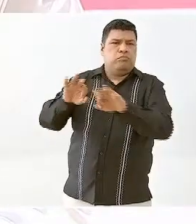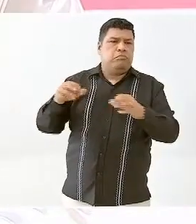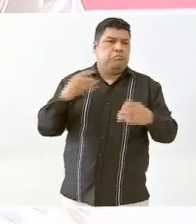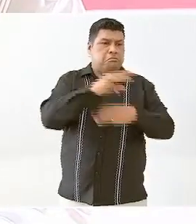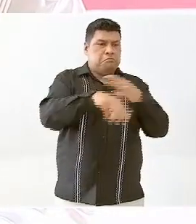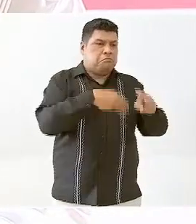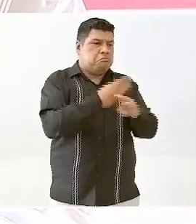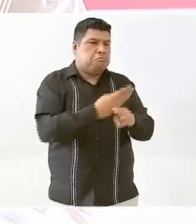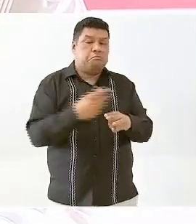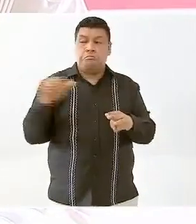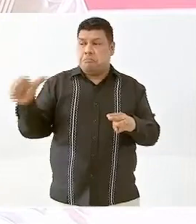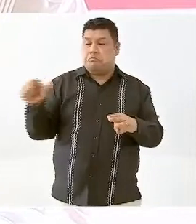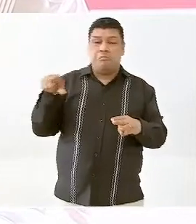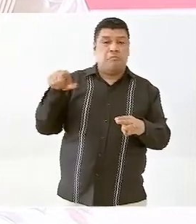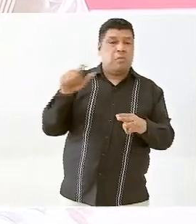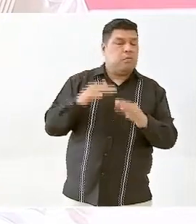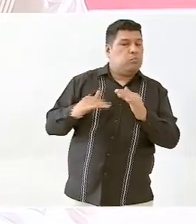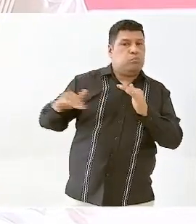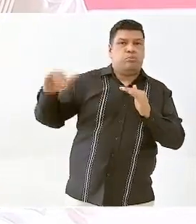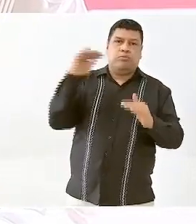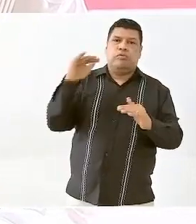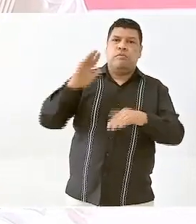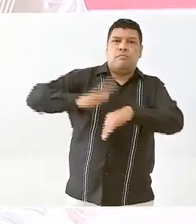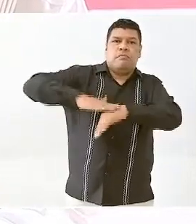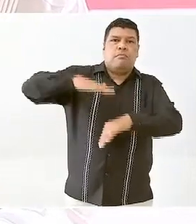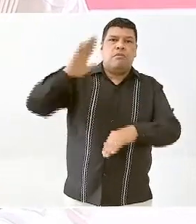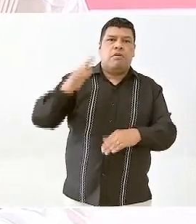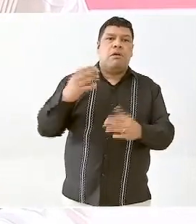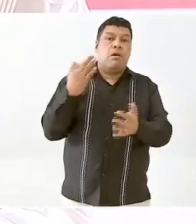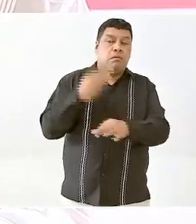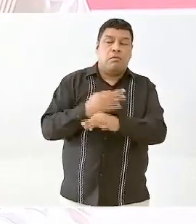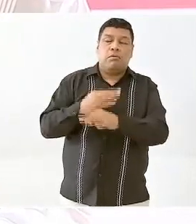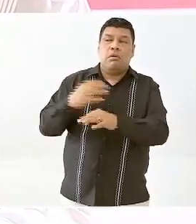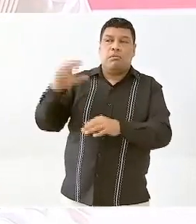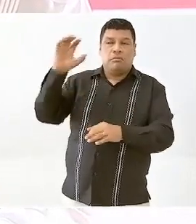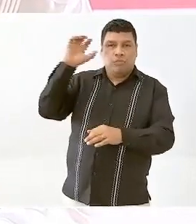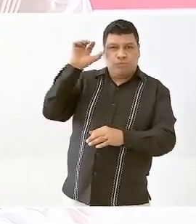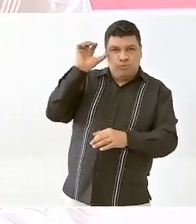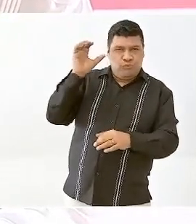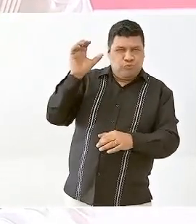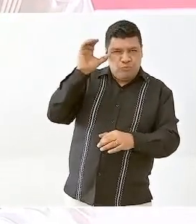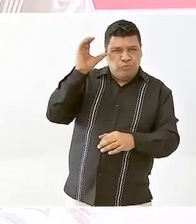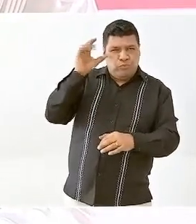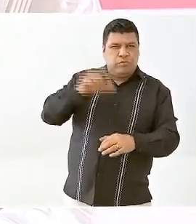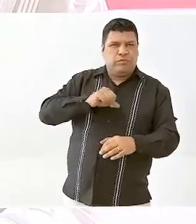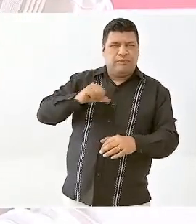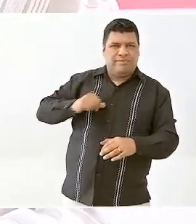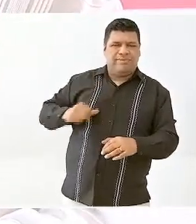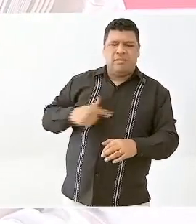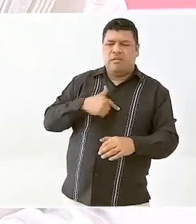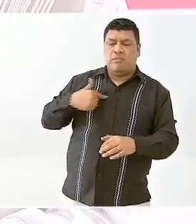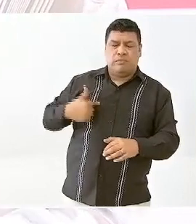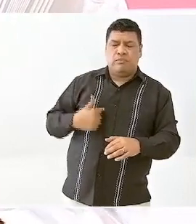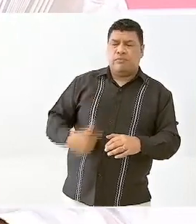Ahora el comercio con Asia tiene